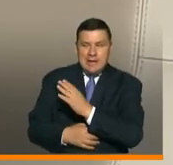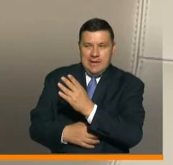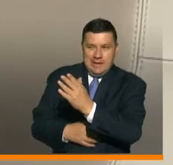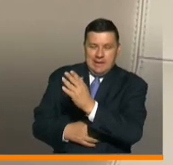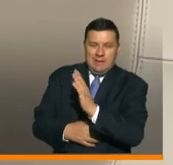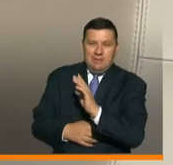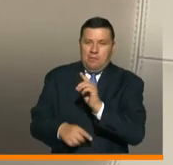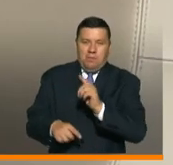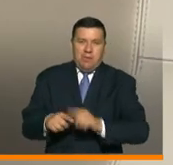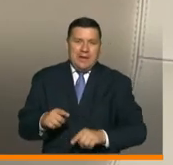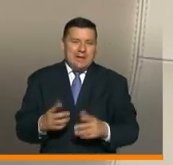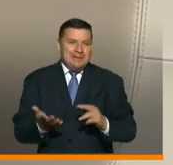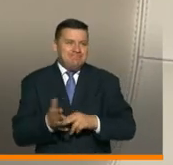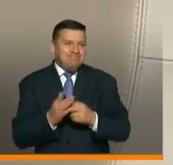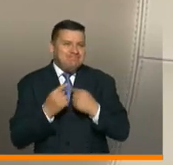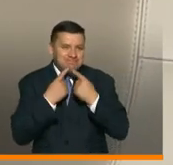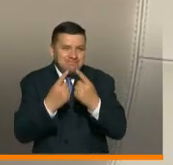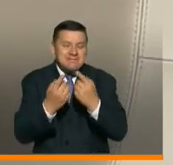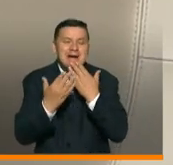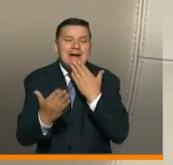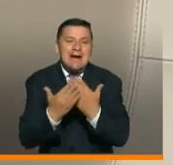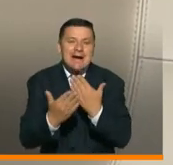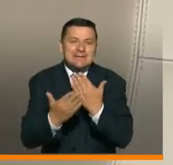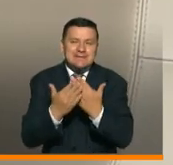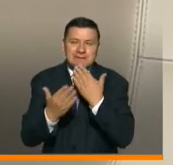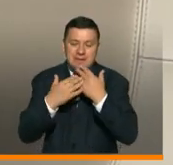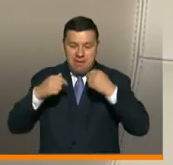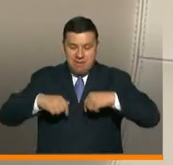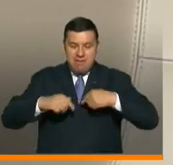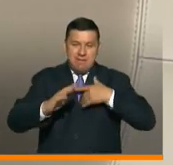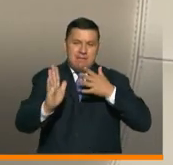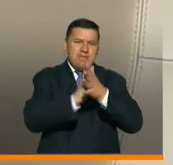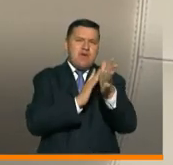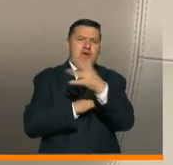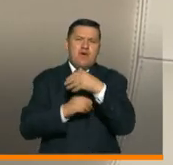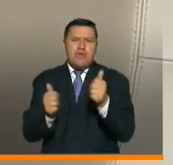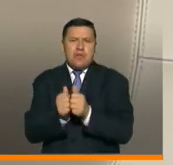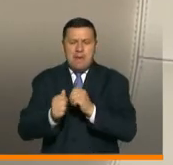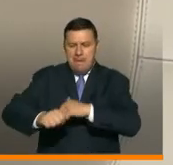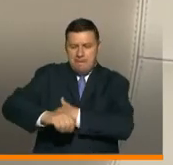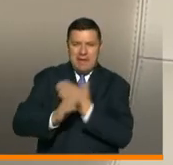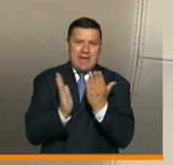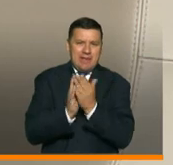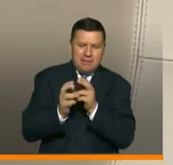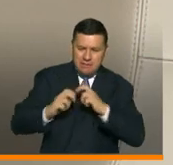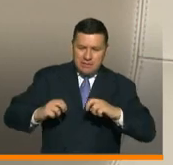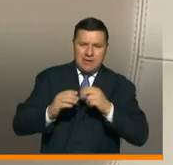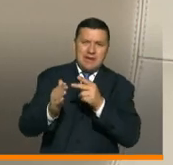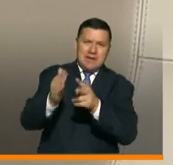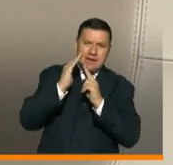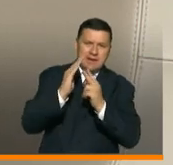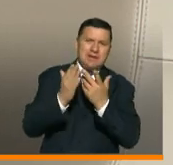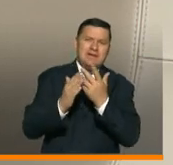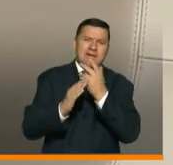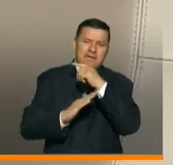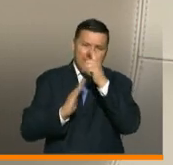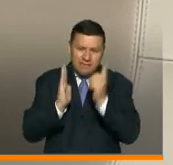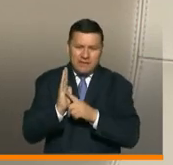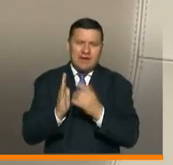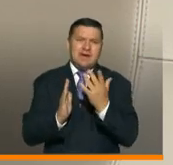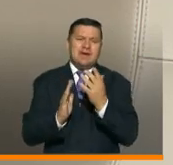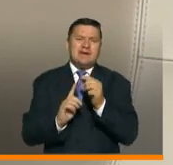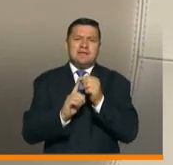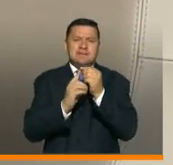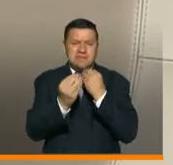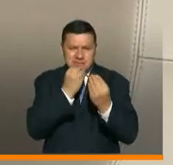uno no puede dejar de agradecer un mensaje desde aquí a todos mis compañeros del Ministerio de Educación, del ICETEX, del ICFES, del FIDE, de la Unidad